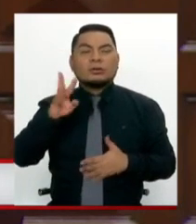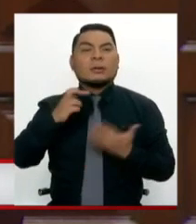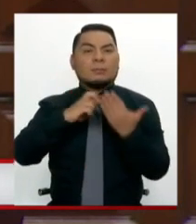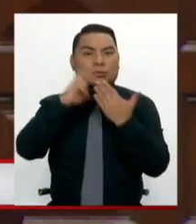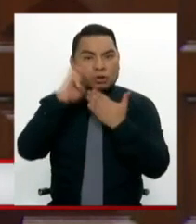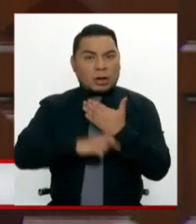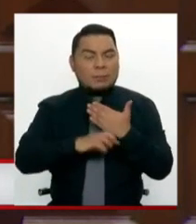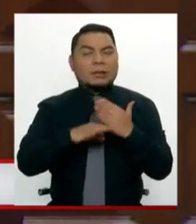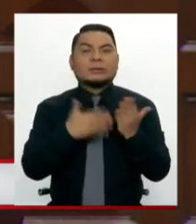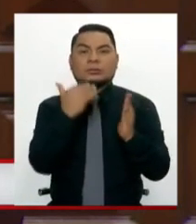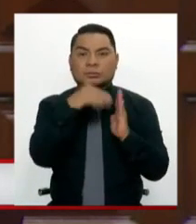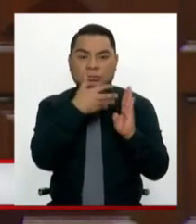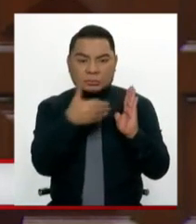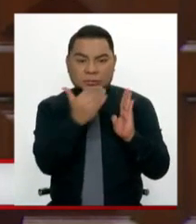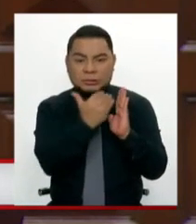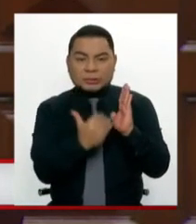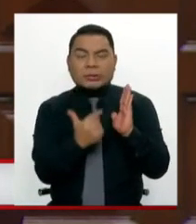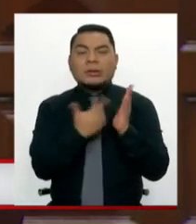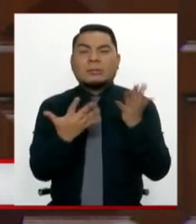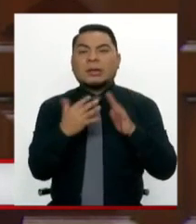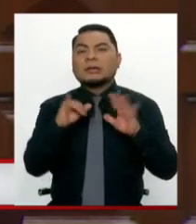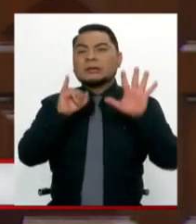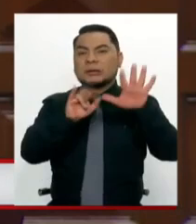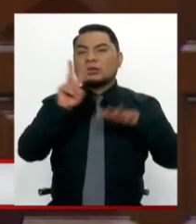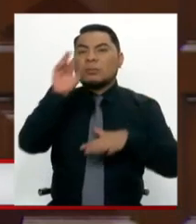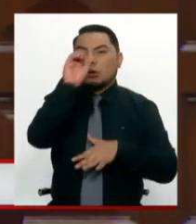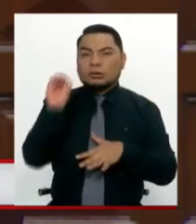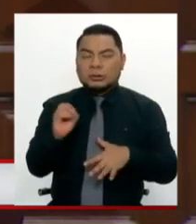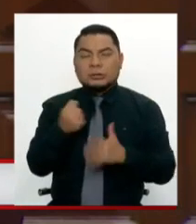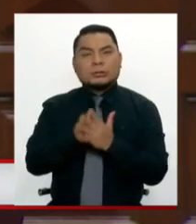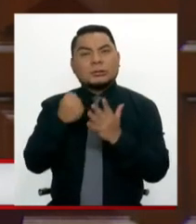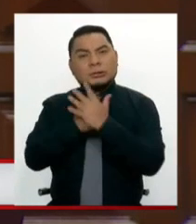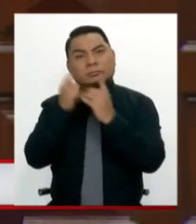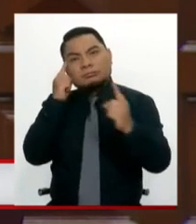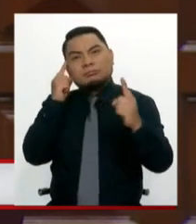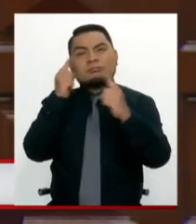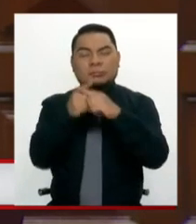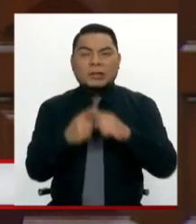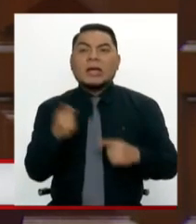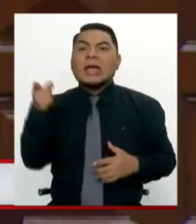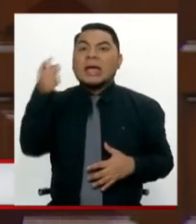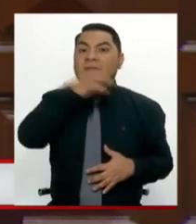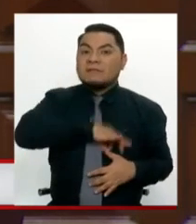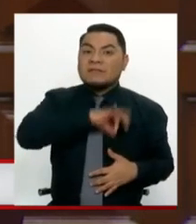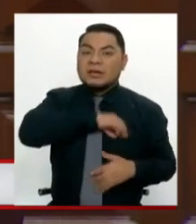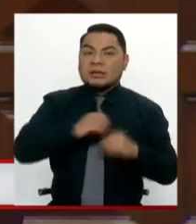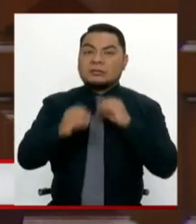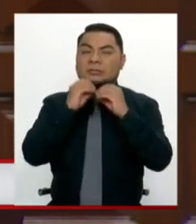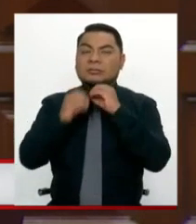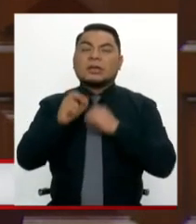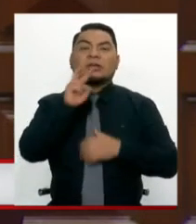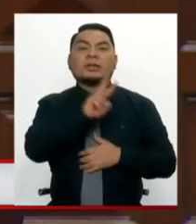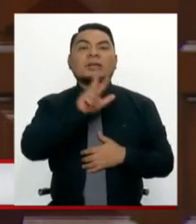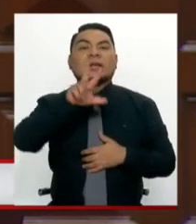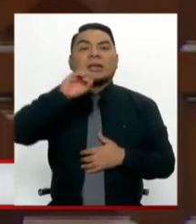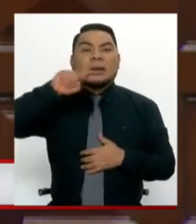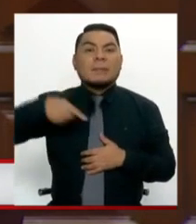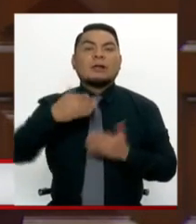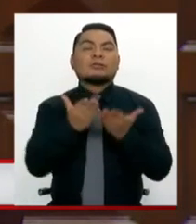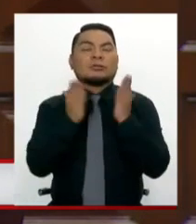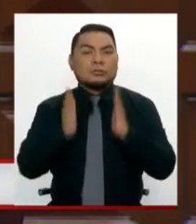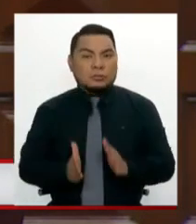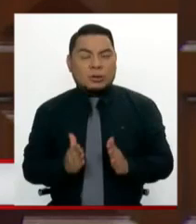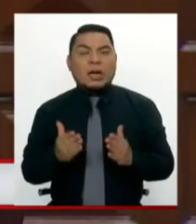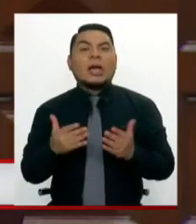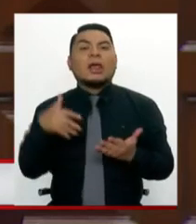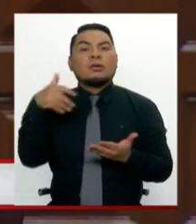programados, alcanzando un 72% de la meta prevista y beneficiando a más de 230.000 estudiantes de